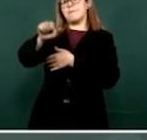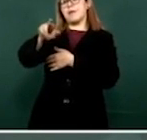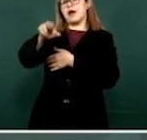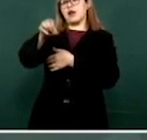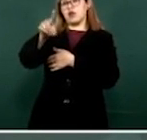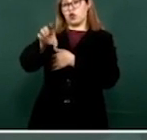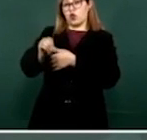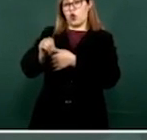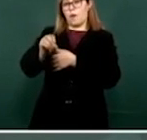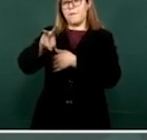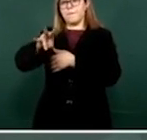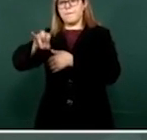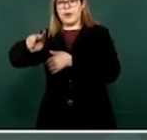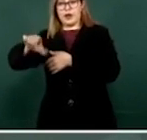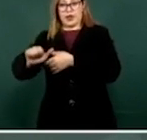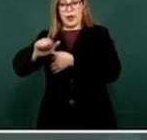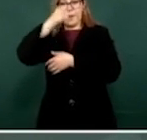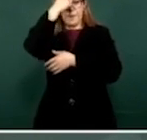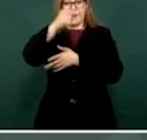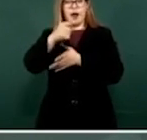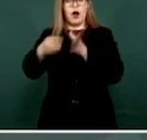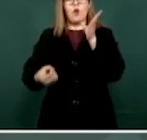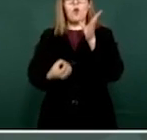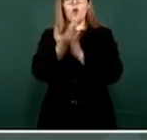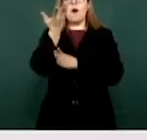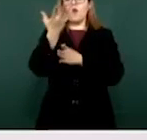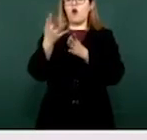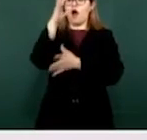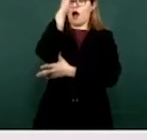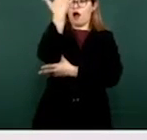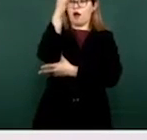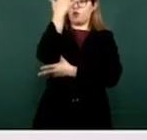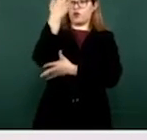para plantar árboles